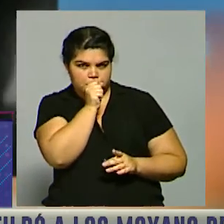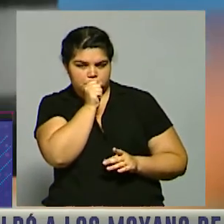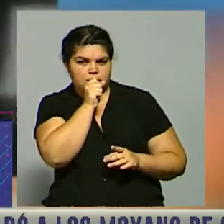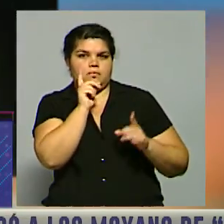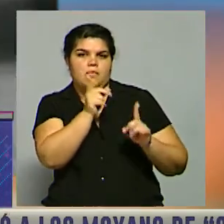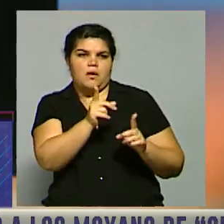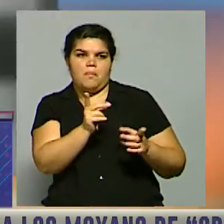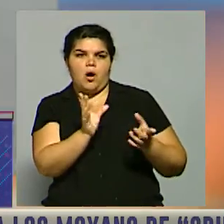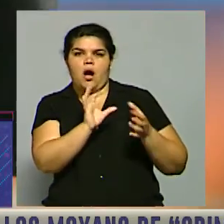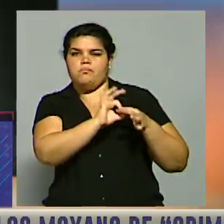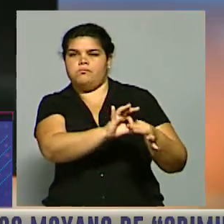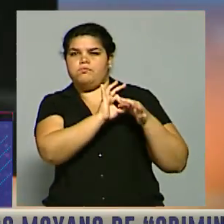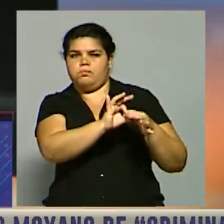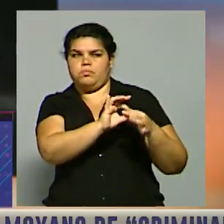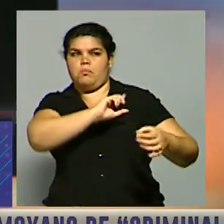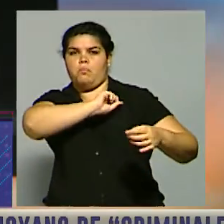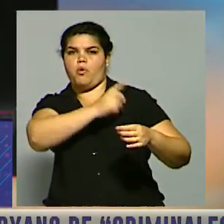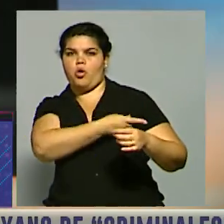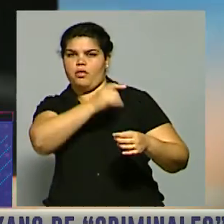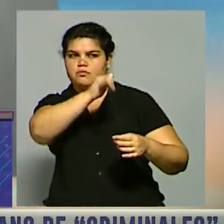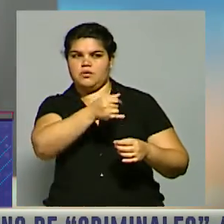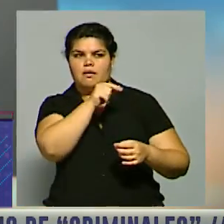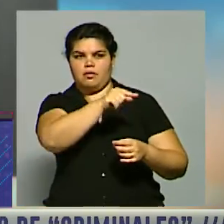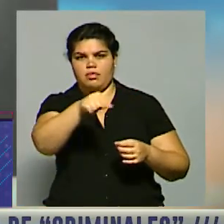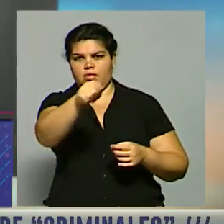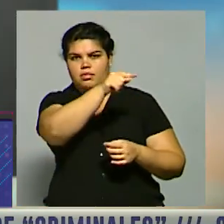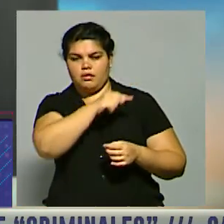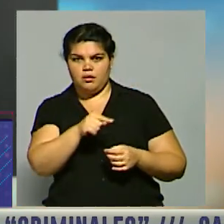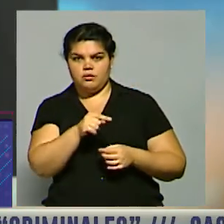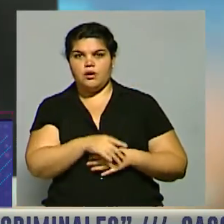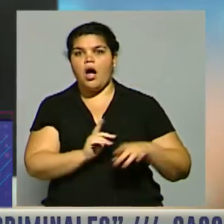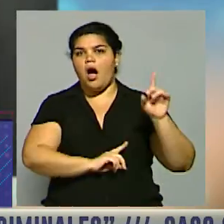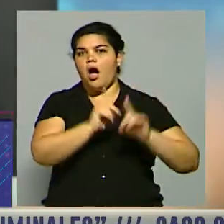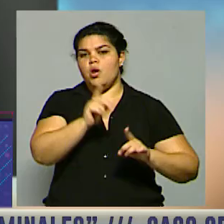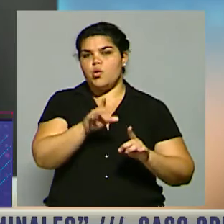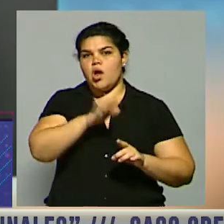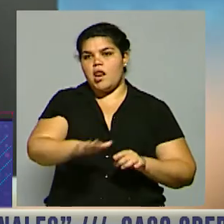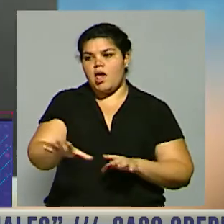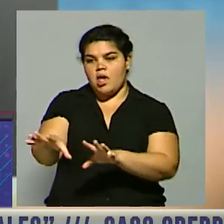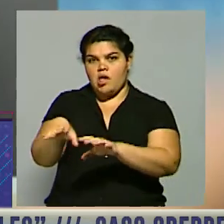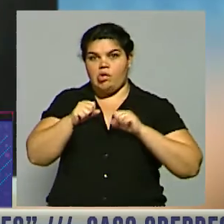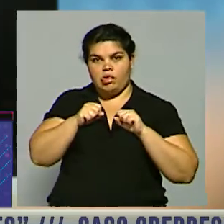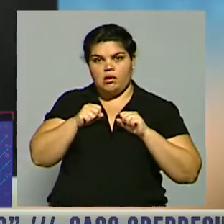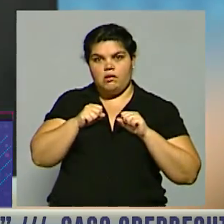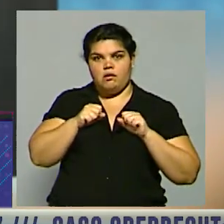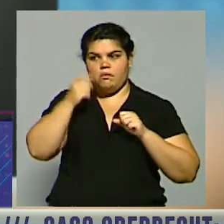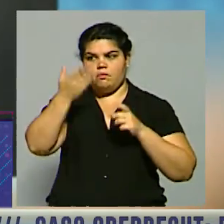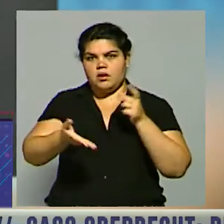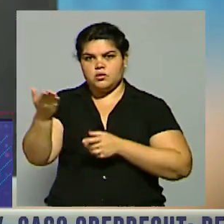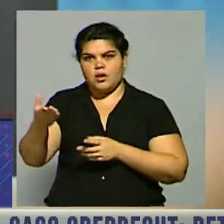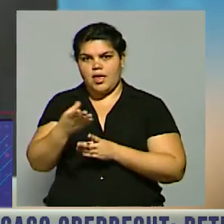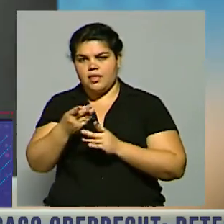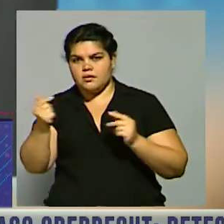sí. Todavía acumulan poder estas personas. El que no se quedó con un niño de una persona desaparecida se quedó